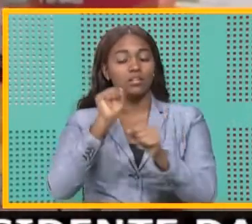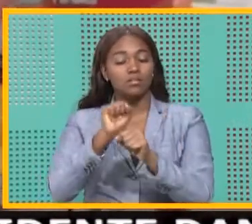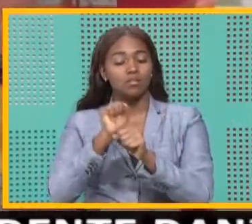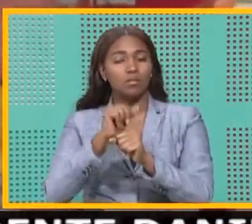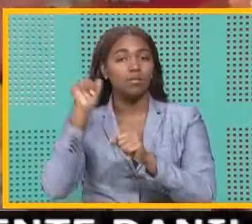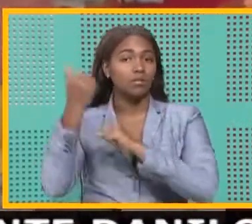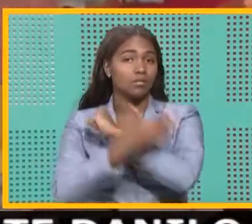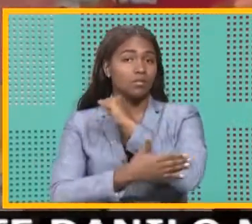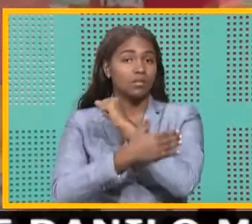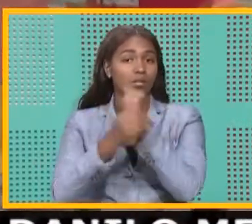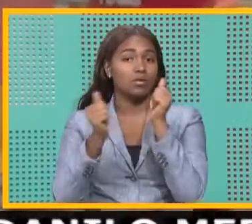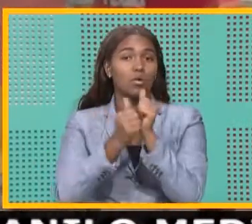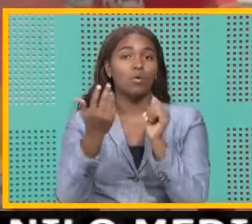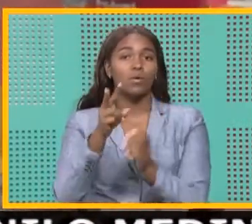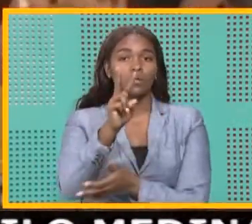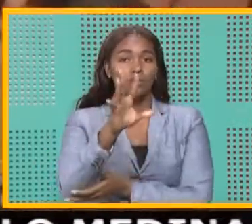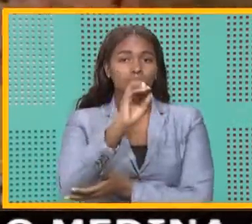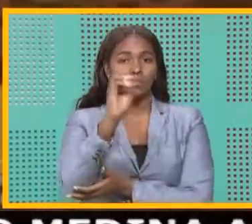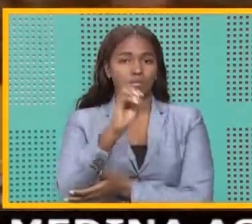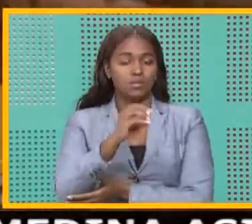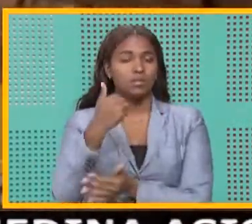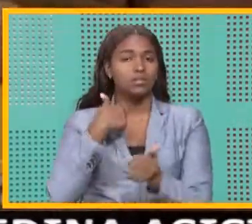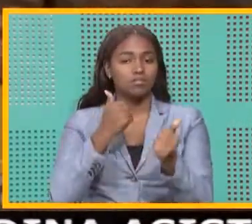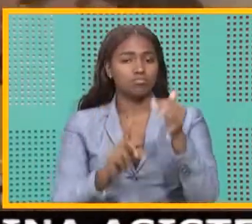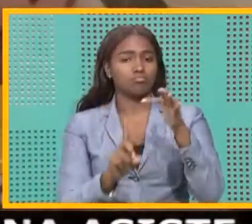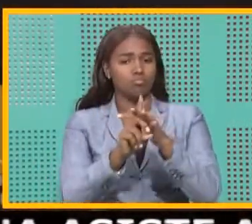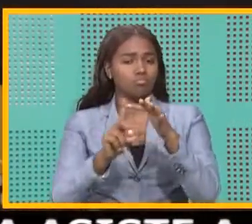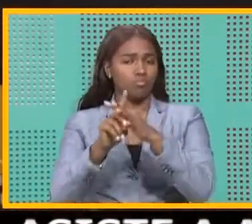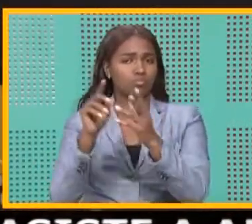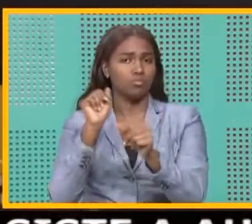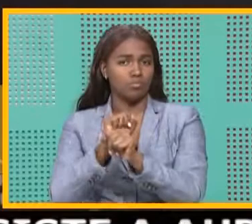un 25% de incidencia.